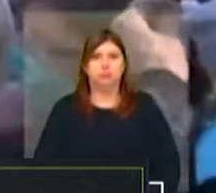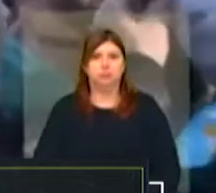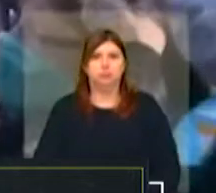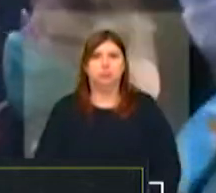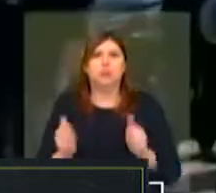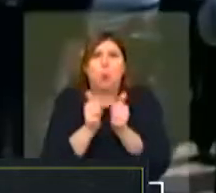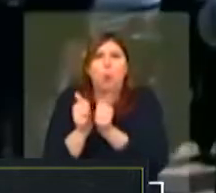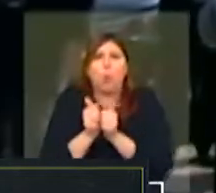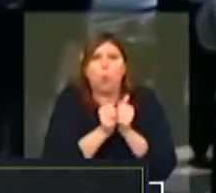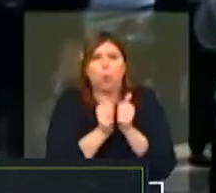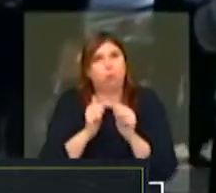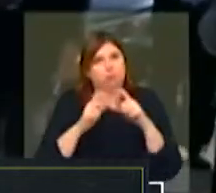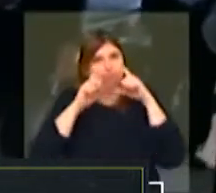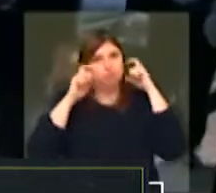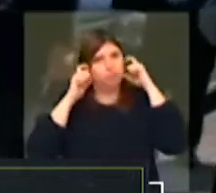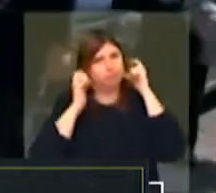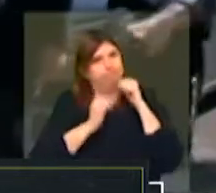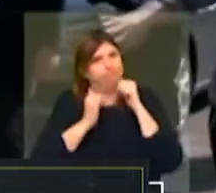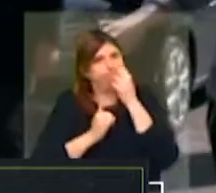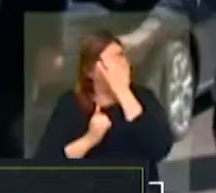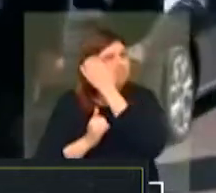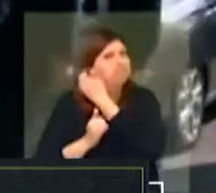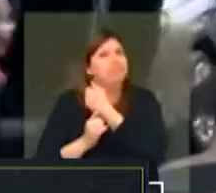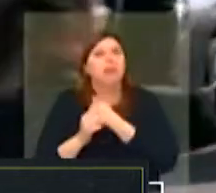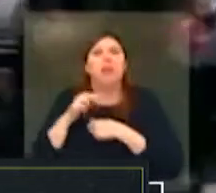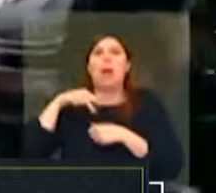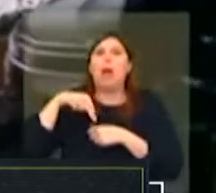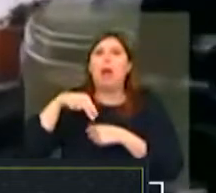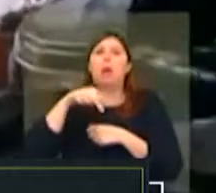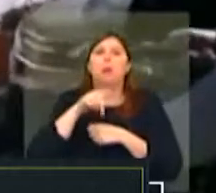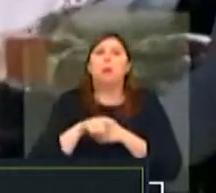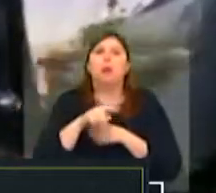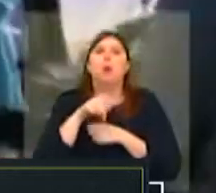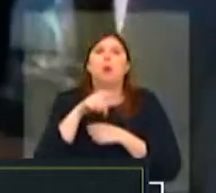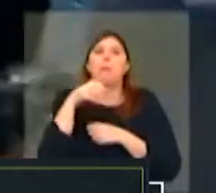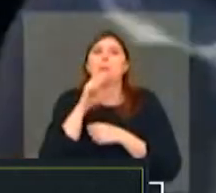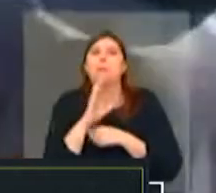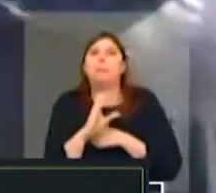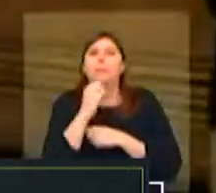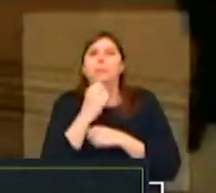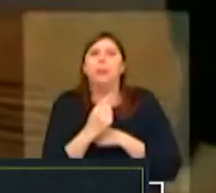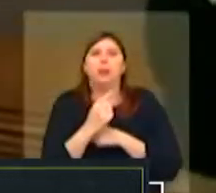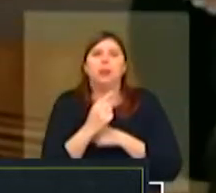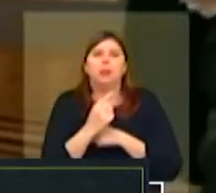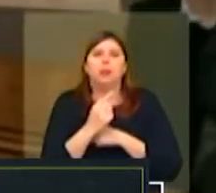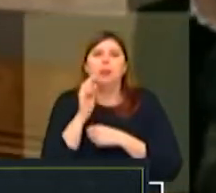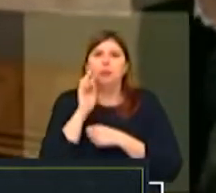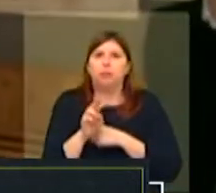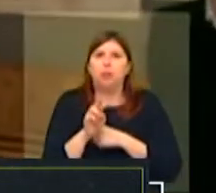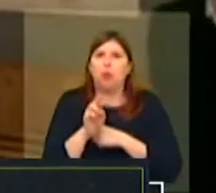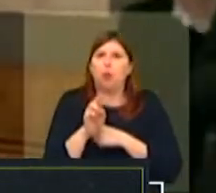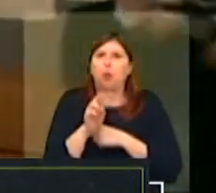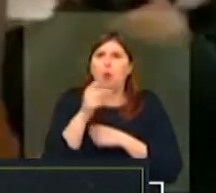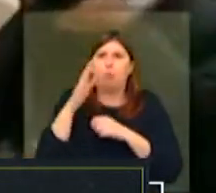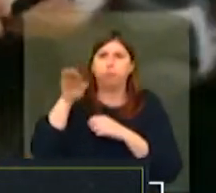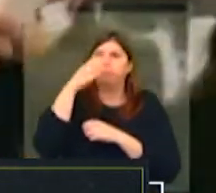Todos juntos. Muy bien. Tras colocar la ofrenda, caminó unos metros hacia un centro MEC ubicado justo enfrente. Una vez adentro, vio un aire acondicionado prendido.